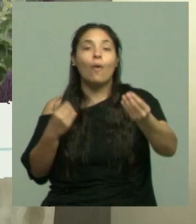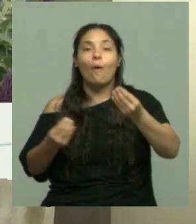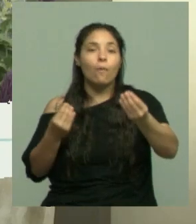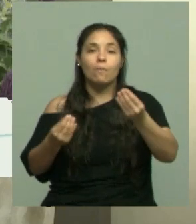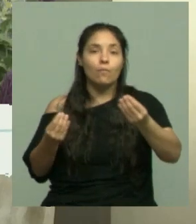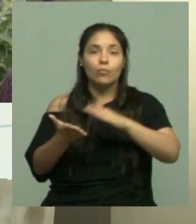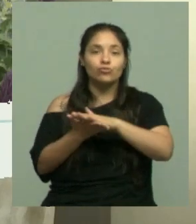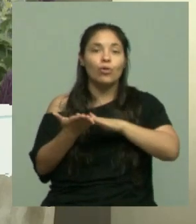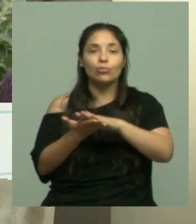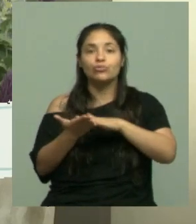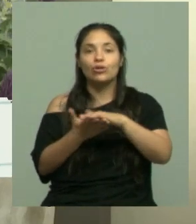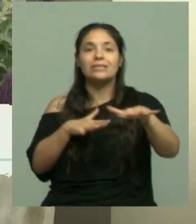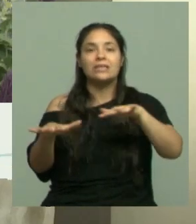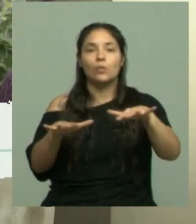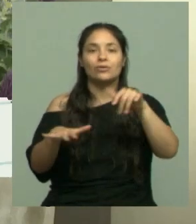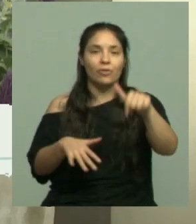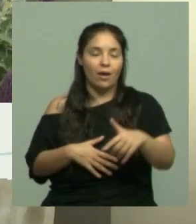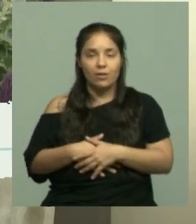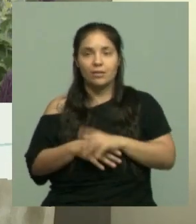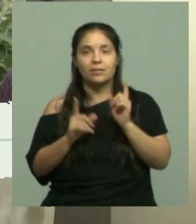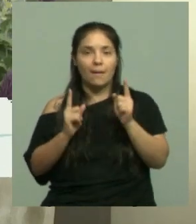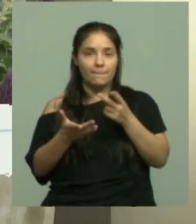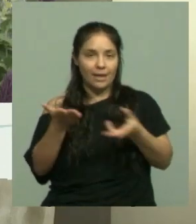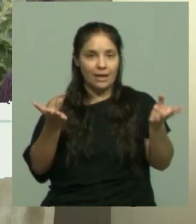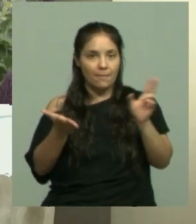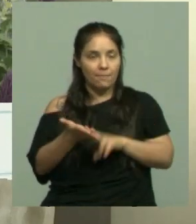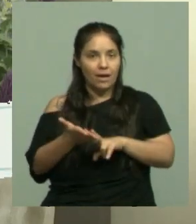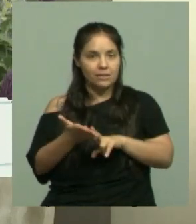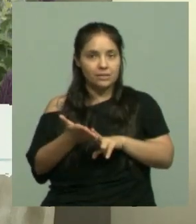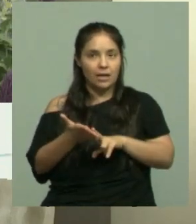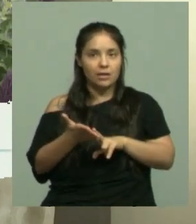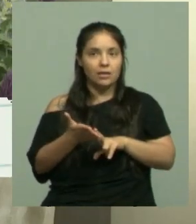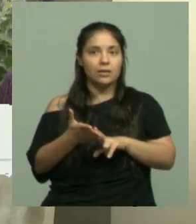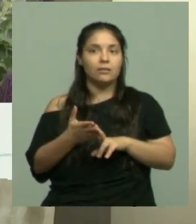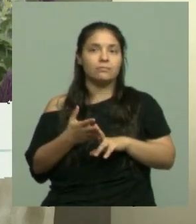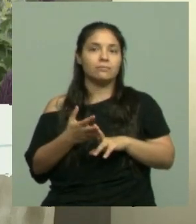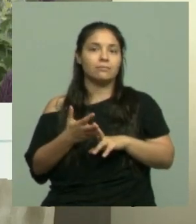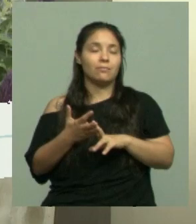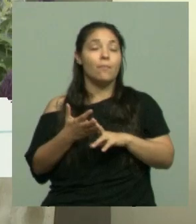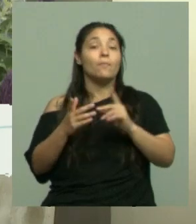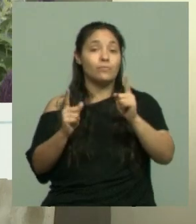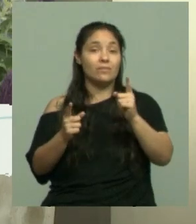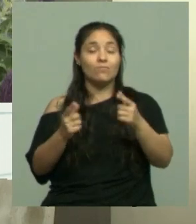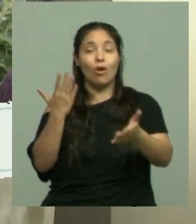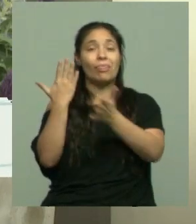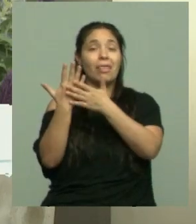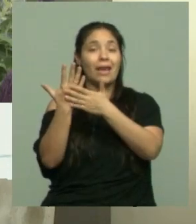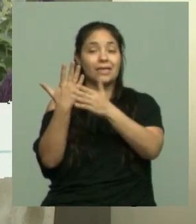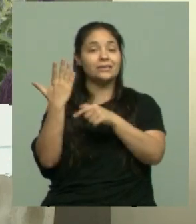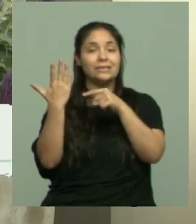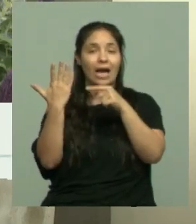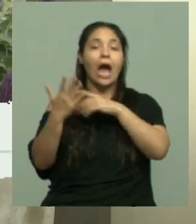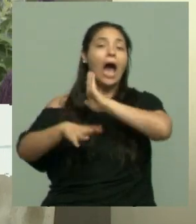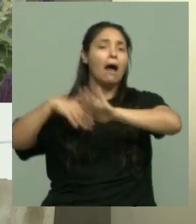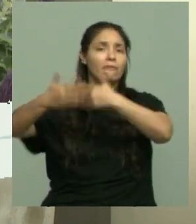se está viviendo. Tal cual. No quiero dejar de repasar también por ahí el avance de la derecha, que es otro de los temas que han destacado los medios